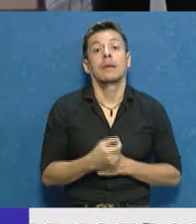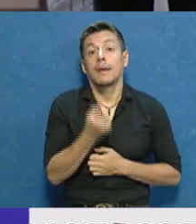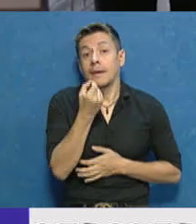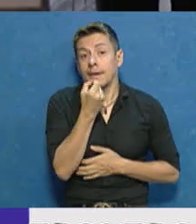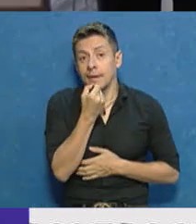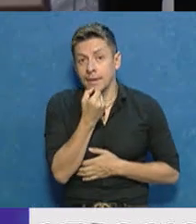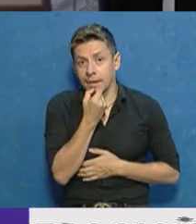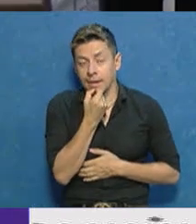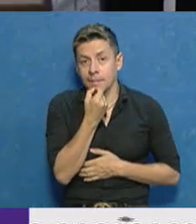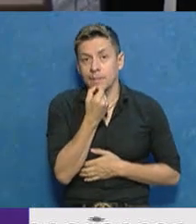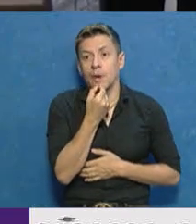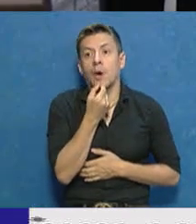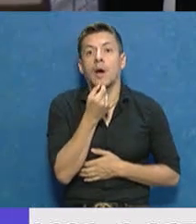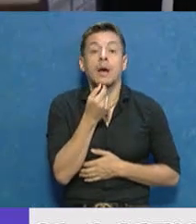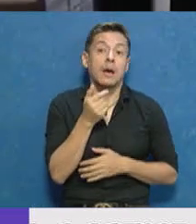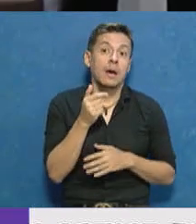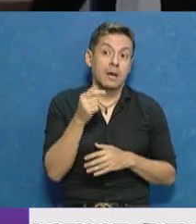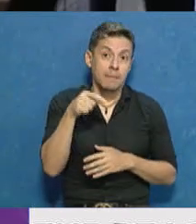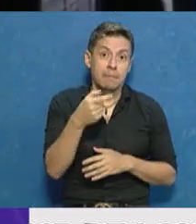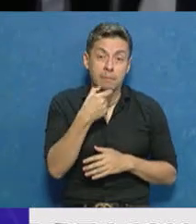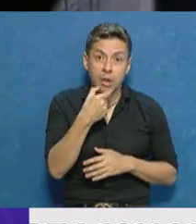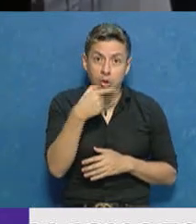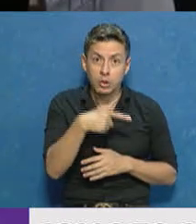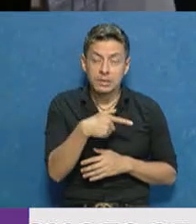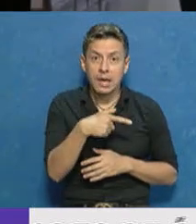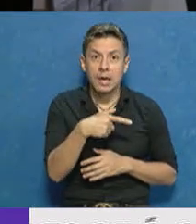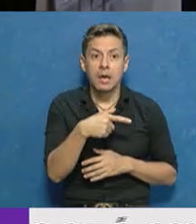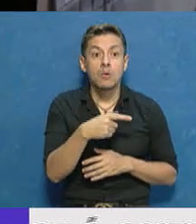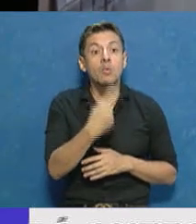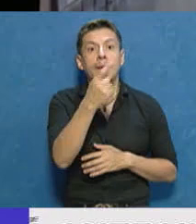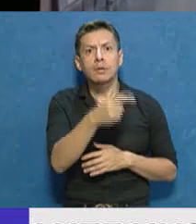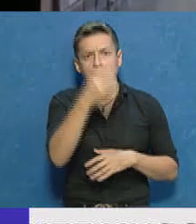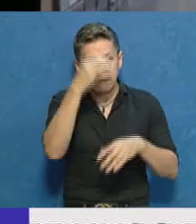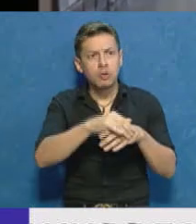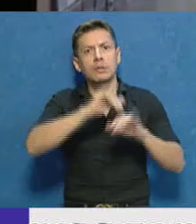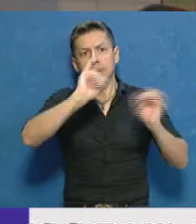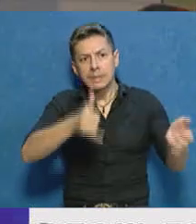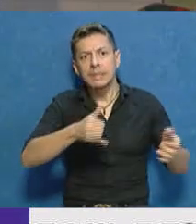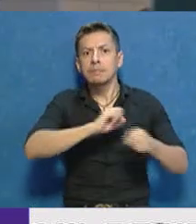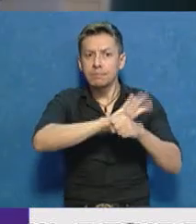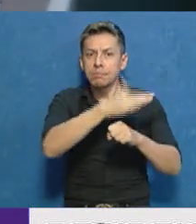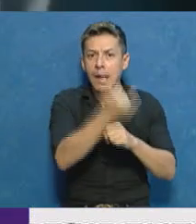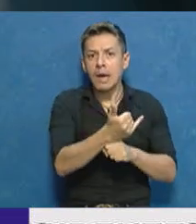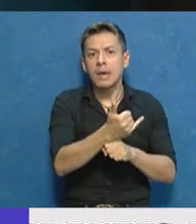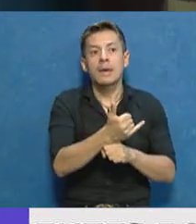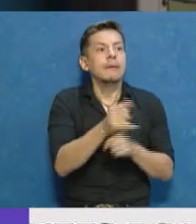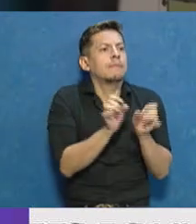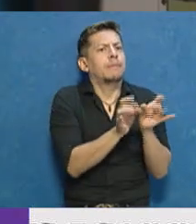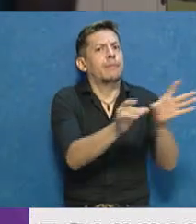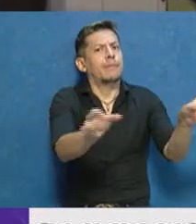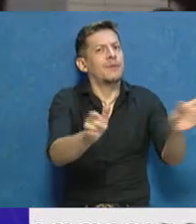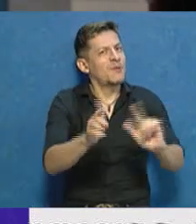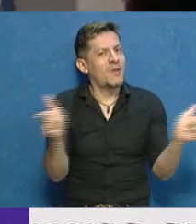caso positivo en Mendoza, aquí no hay circulación sostenida del virus. Eso es lo primero. Y para que haya